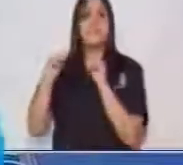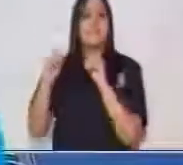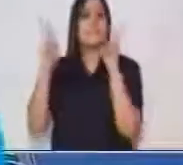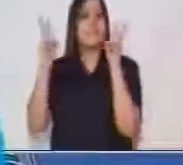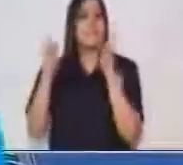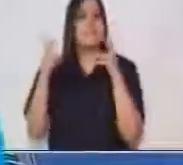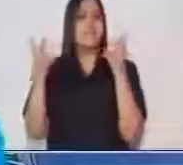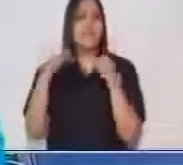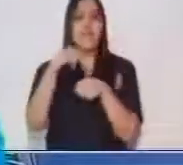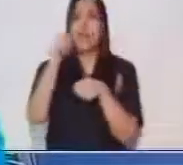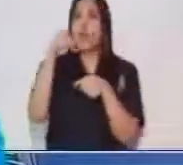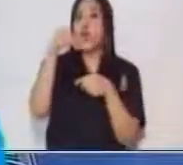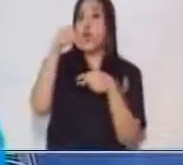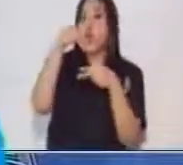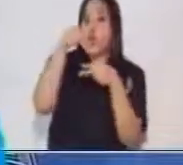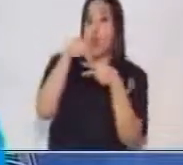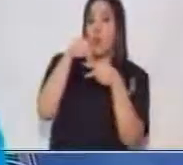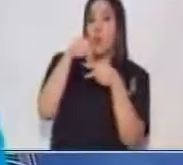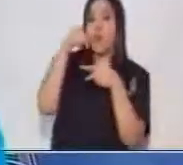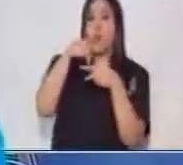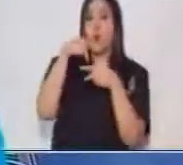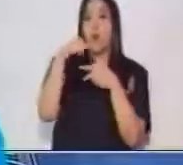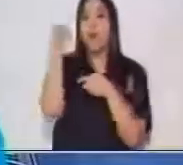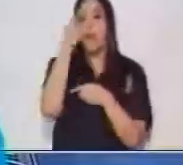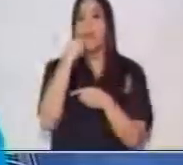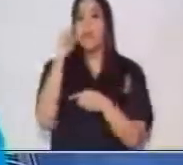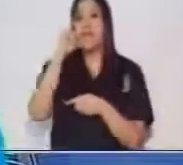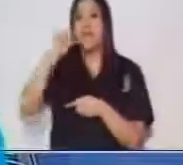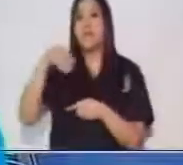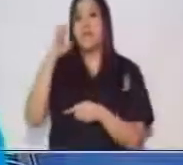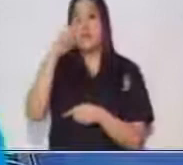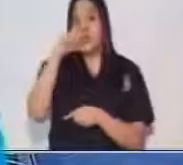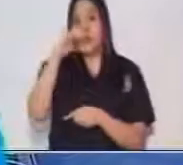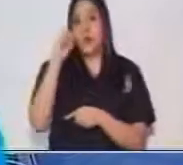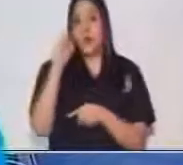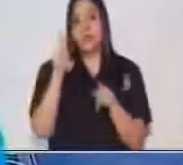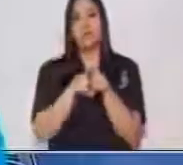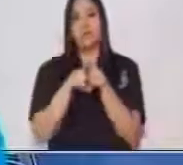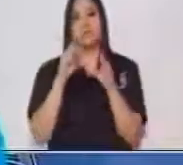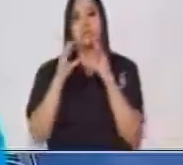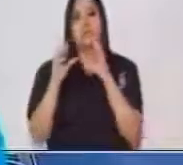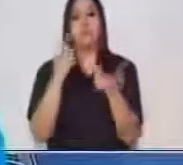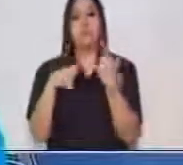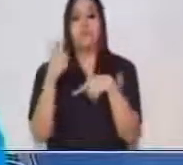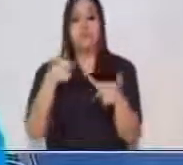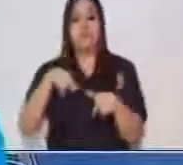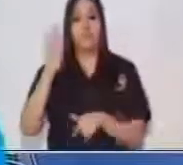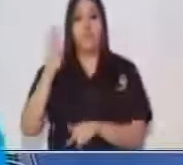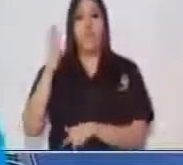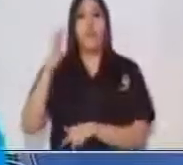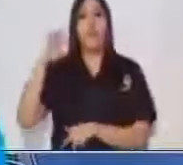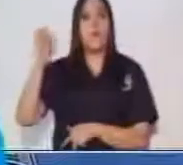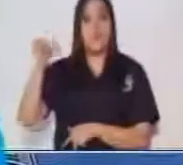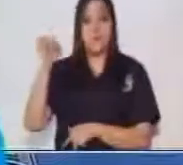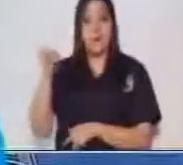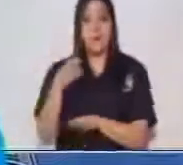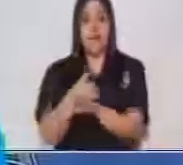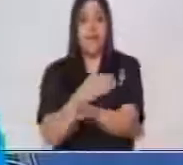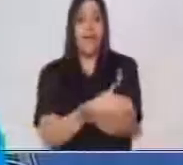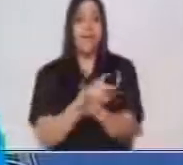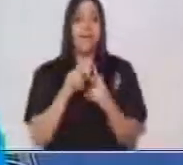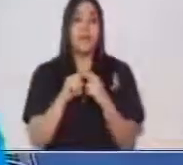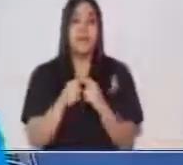El núcleo del sujeto del área de comunicación y lenguaje para cuarto grado. Antes de empezar,